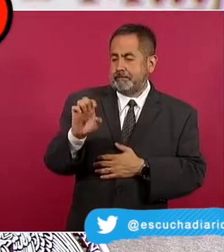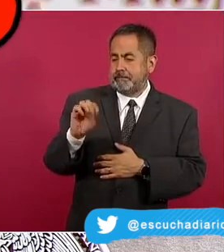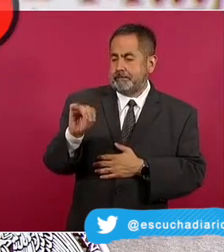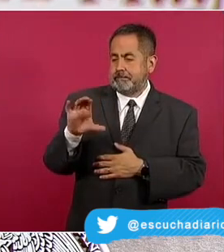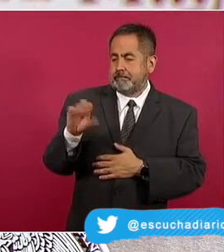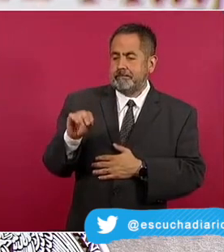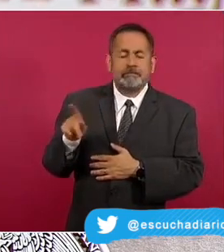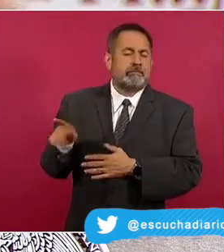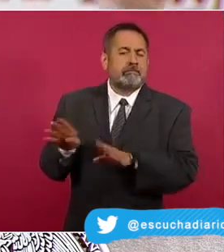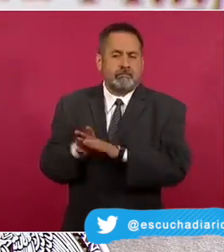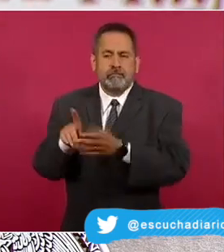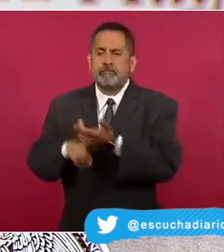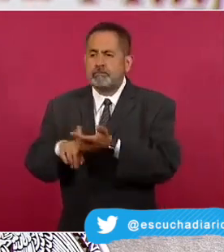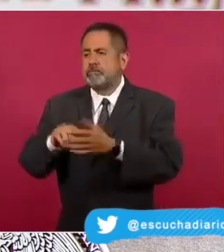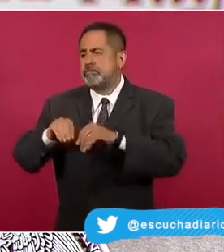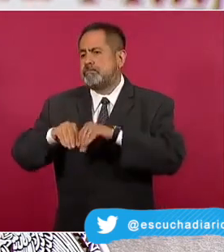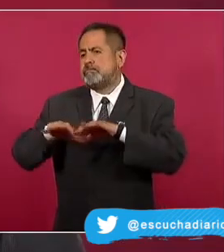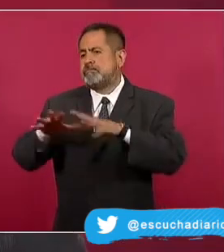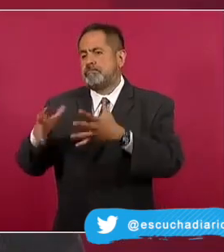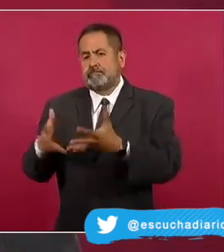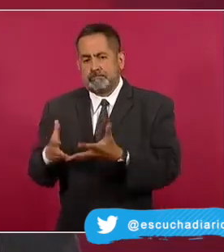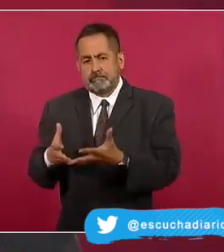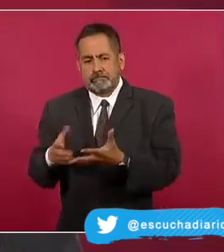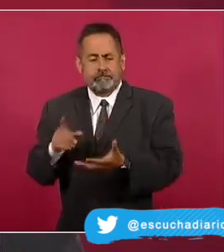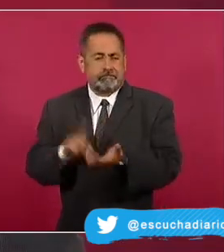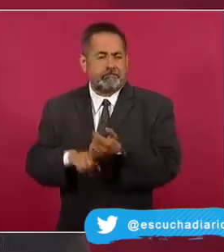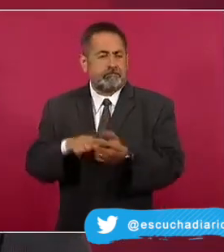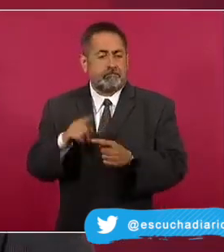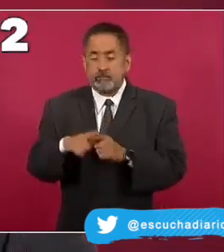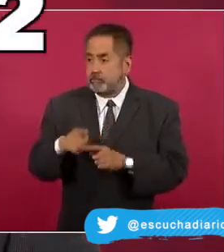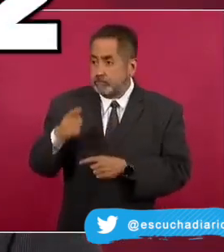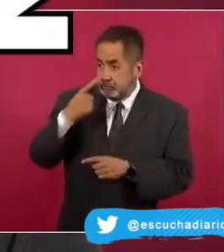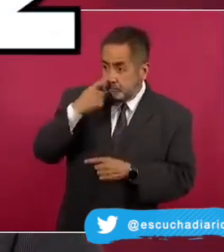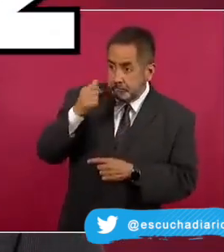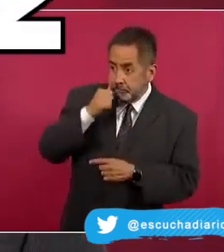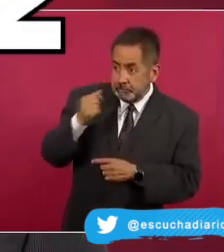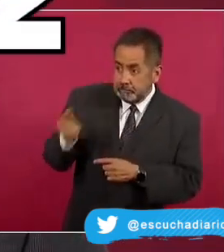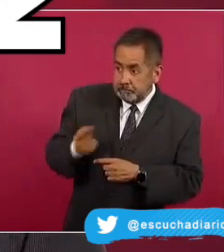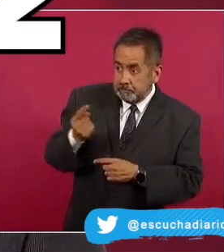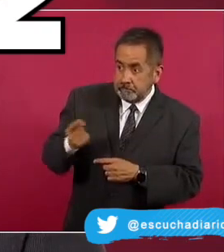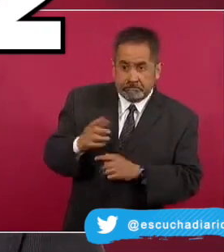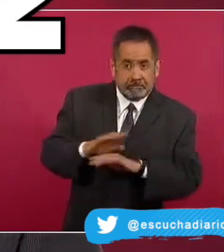9.958 nuevos casos de COVID-19 en todo el país y a nivel nacional hay